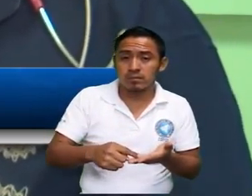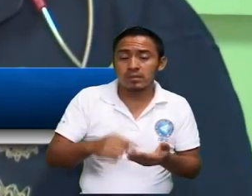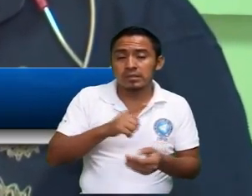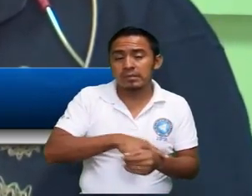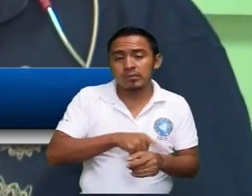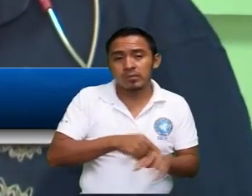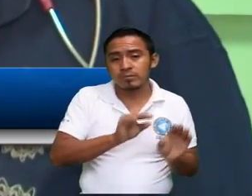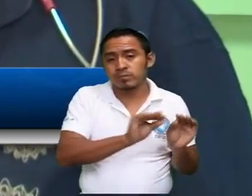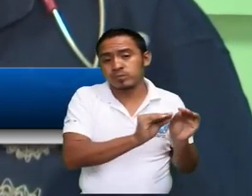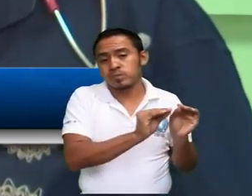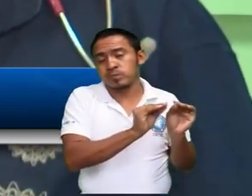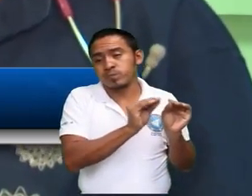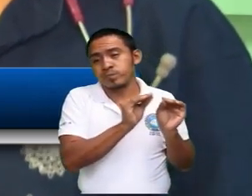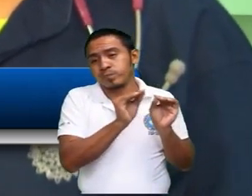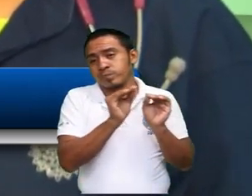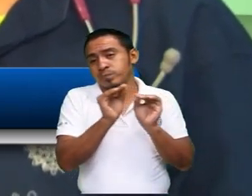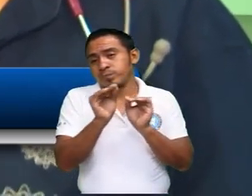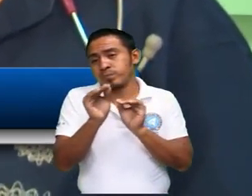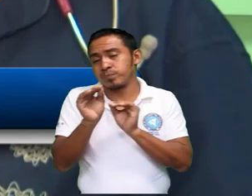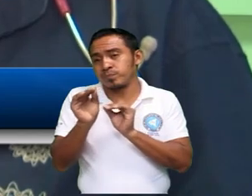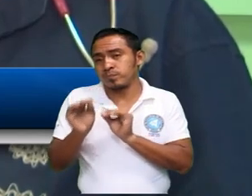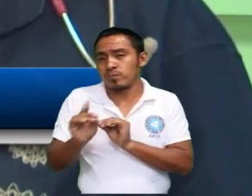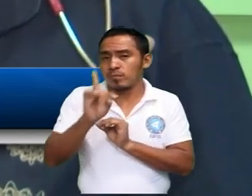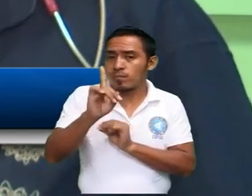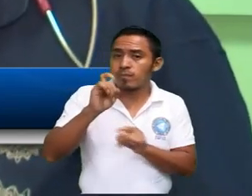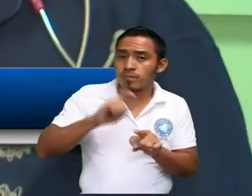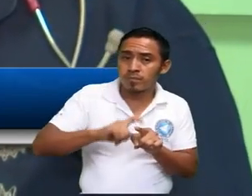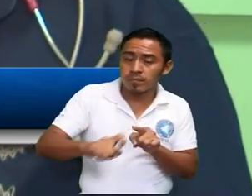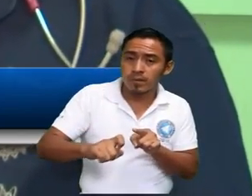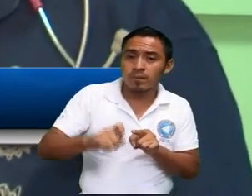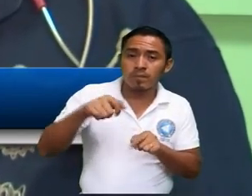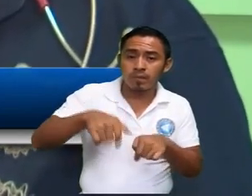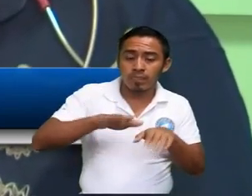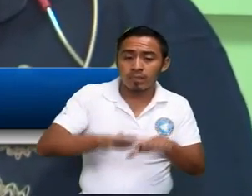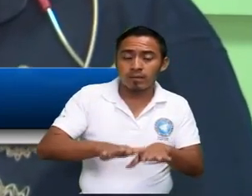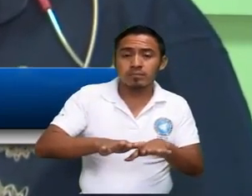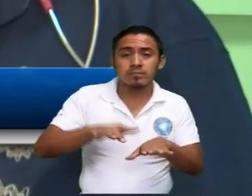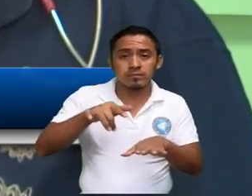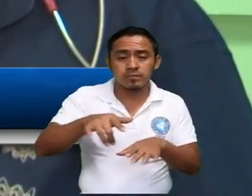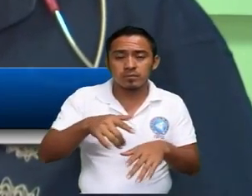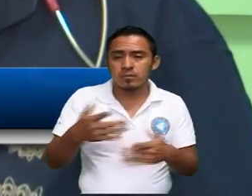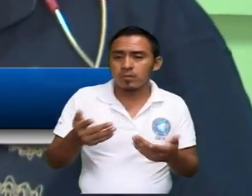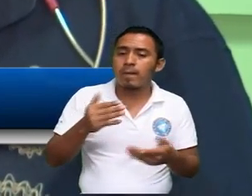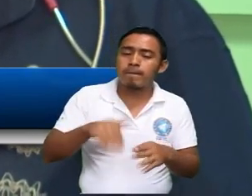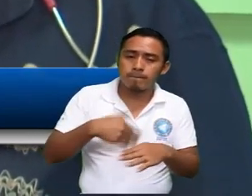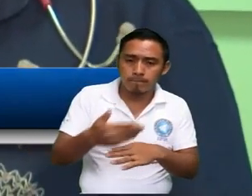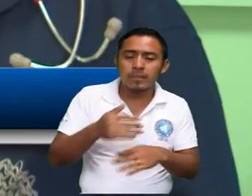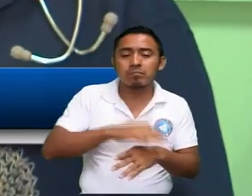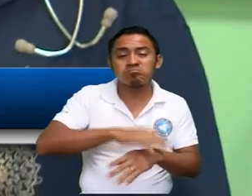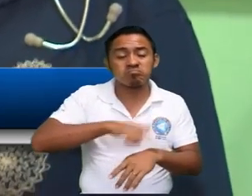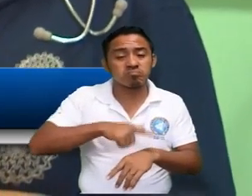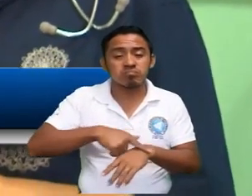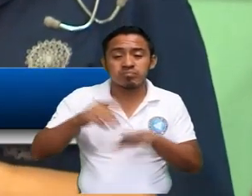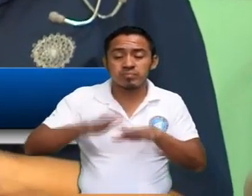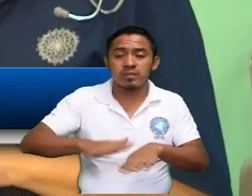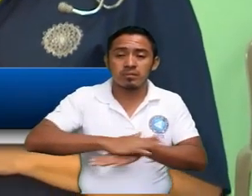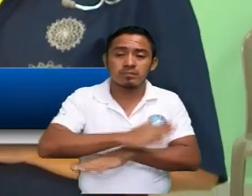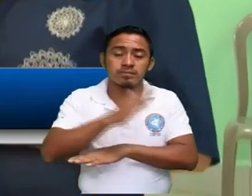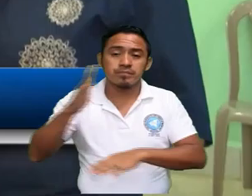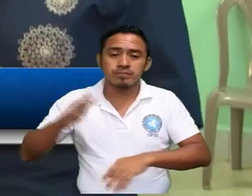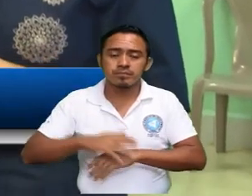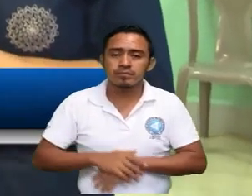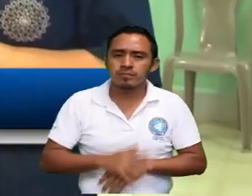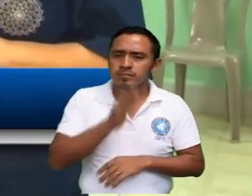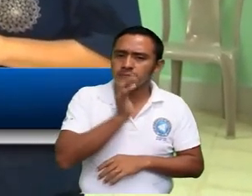largo. Entonces este niño ya tiene un mes de estar con nosotros, va a pasar más tiempo. Un niño prematuro con esta estrategia, Familia